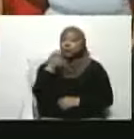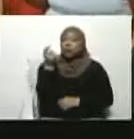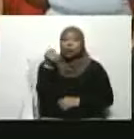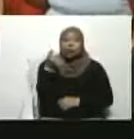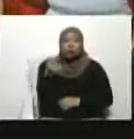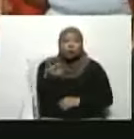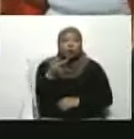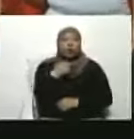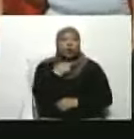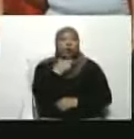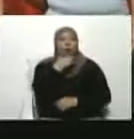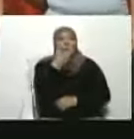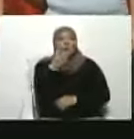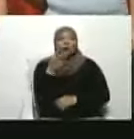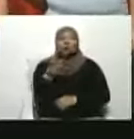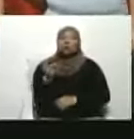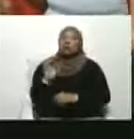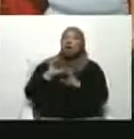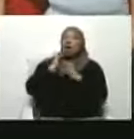más